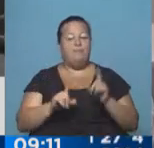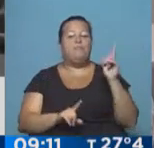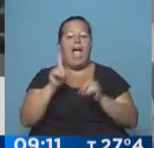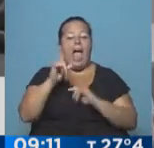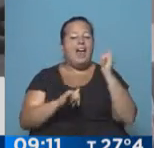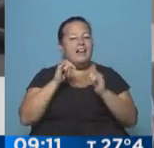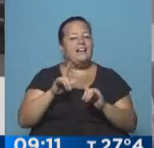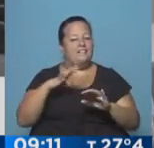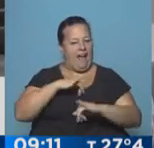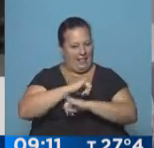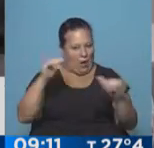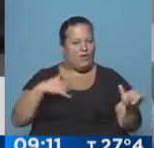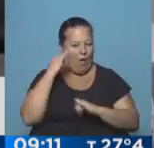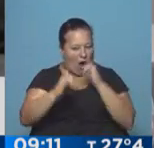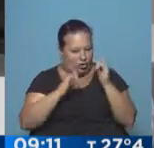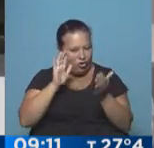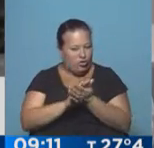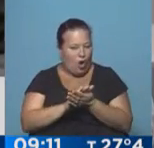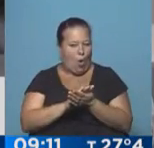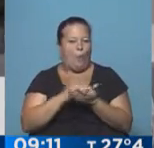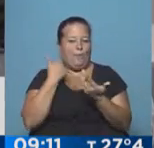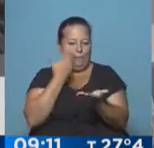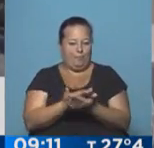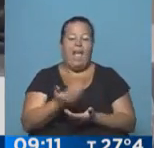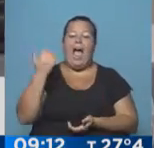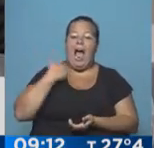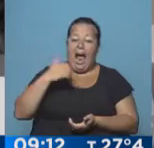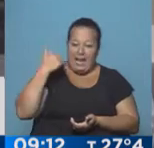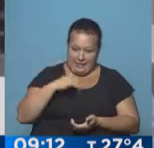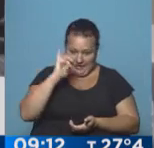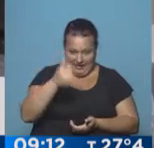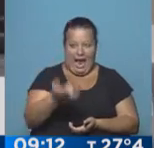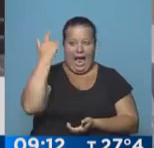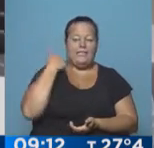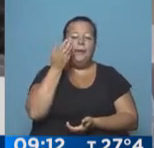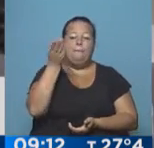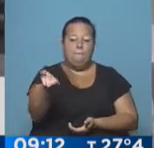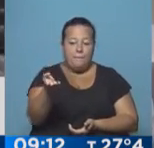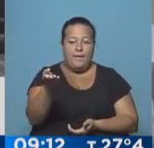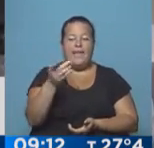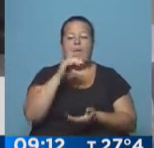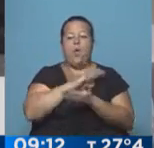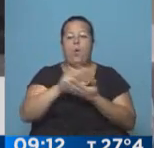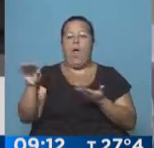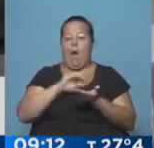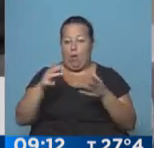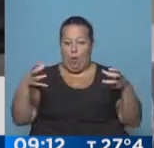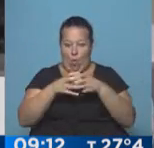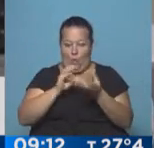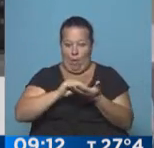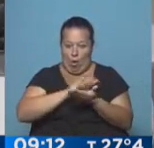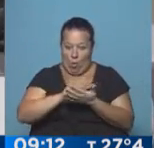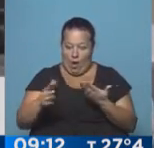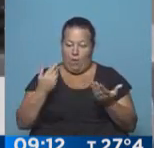detalles que no fueron publicados le voy a contar de esta esta presentación argentina efectivamente al ser pidió a través de sus nuevos abogados el nuevo estudio